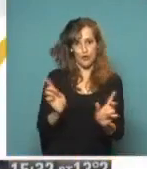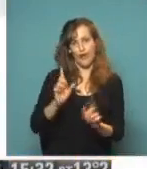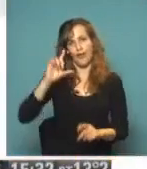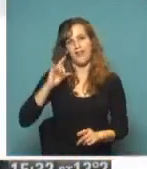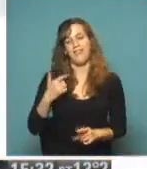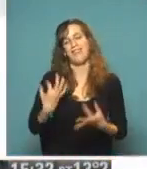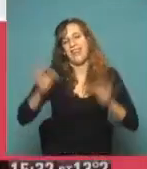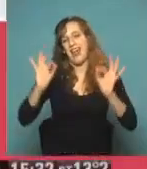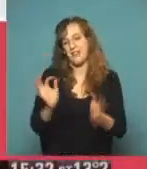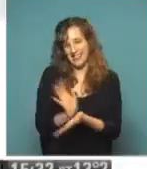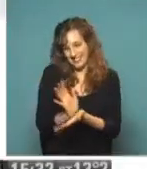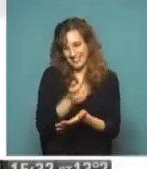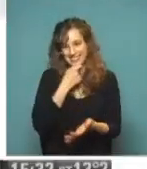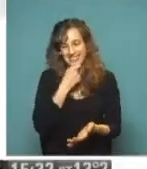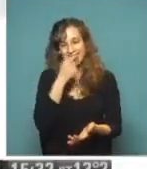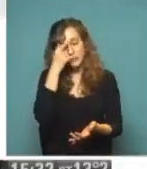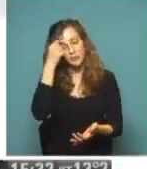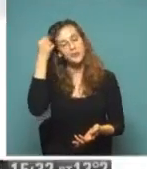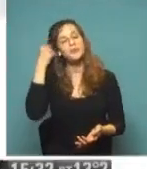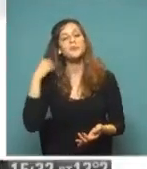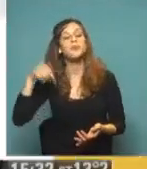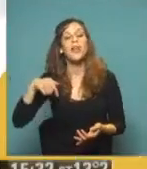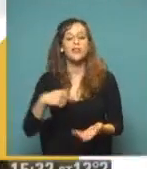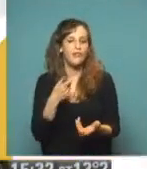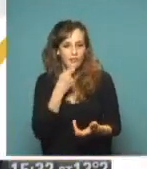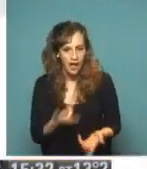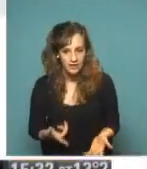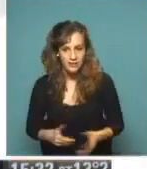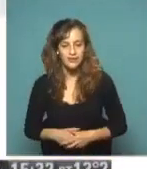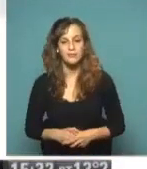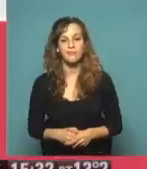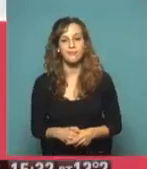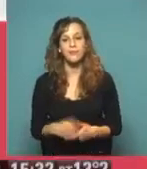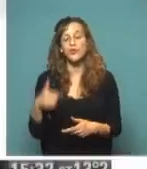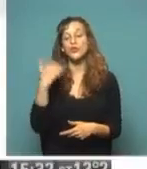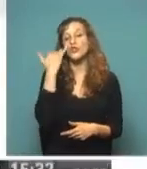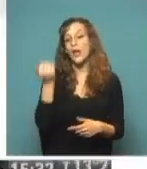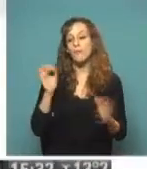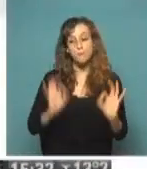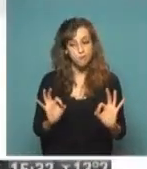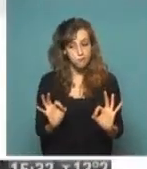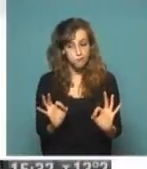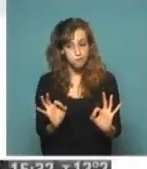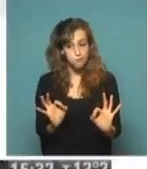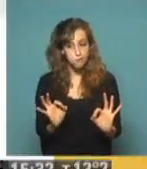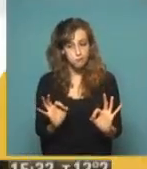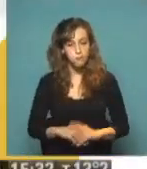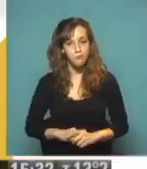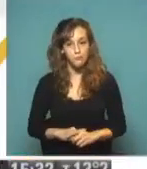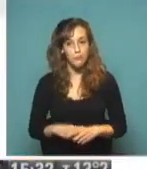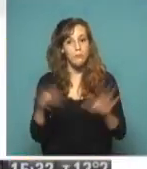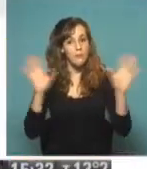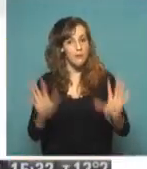vamos a intentar hacerlo. Bien, es sencillo. La idea, yo acá preparé un personaje que le puse el tallercito.